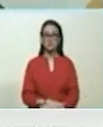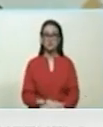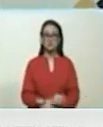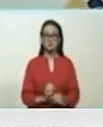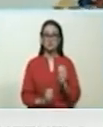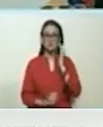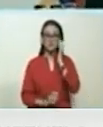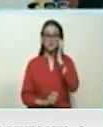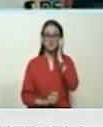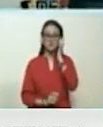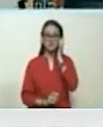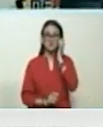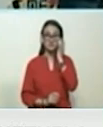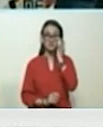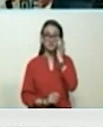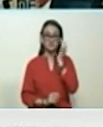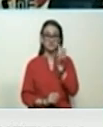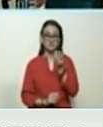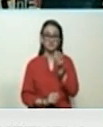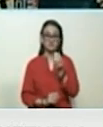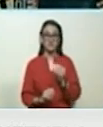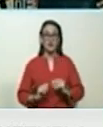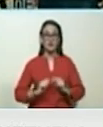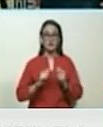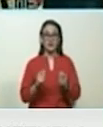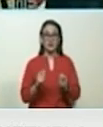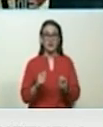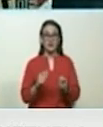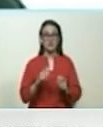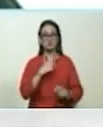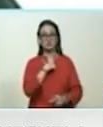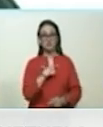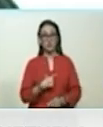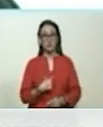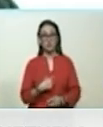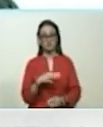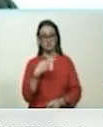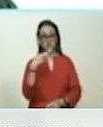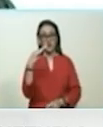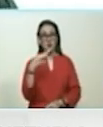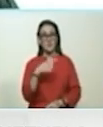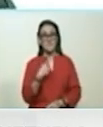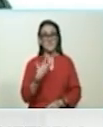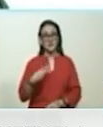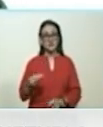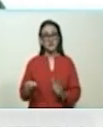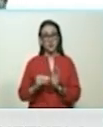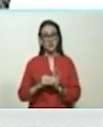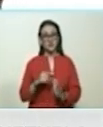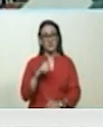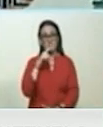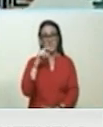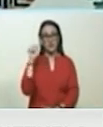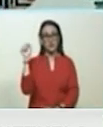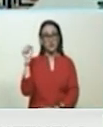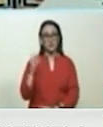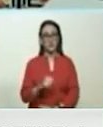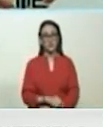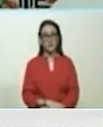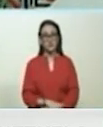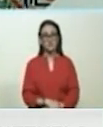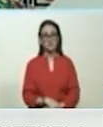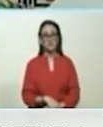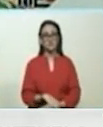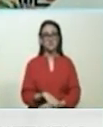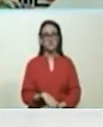Rodríguez lo confirmó vía Twitter. Rodríguez escribió también en la red social, y la cito, hija insigne de Venezuela, expresidenta del Poder Electoral y